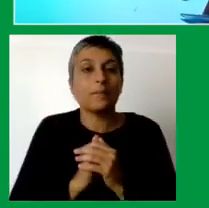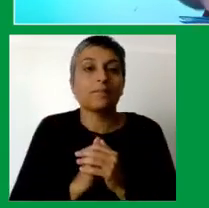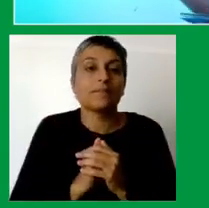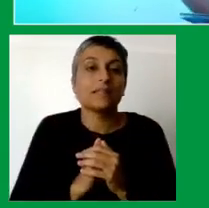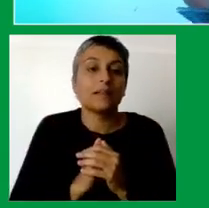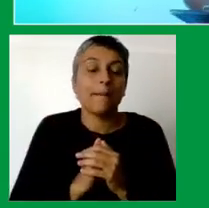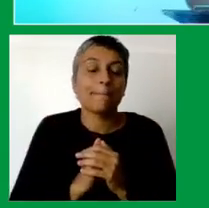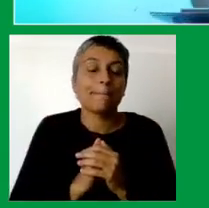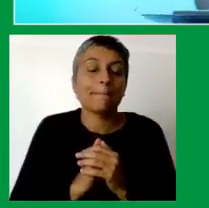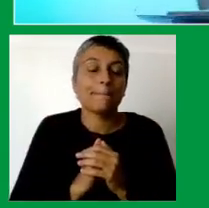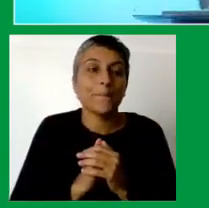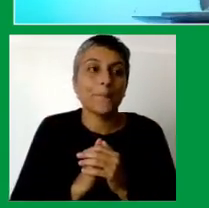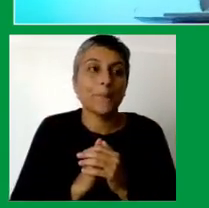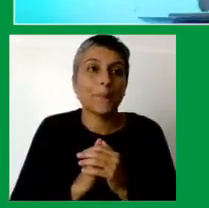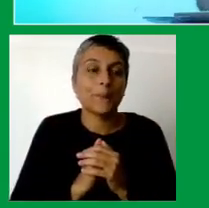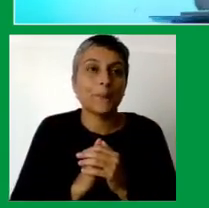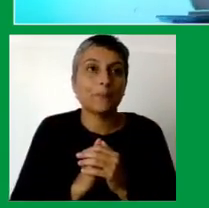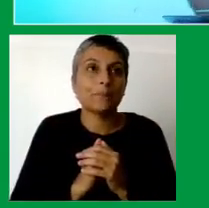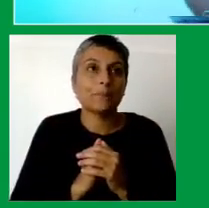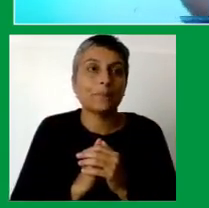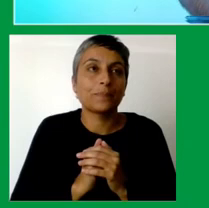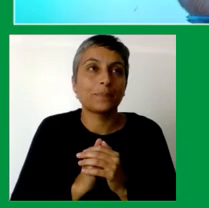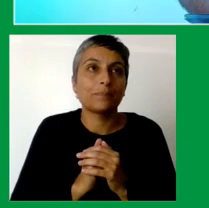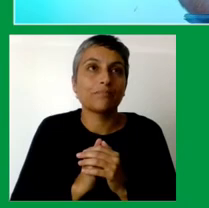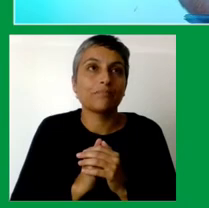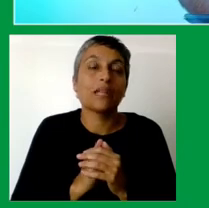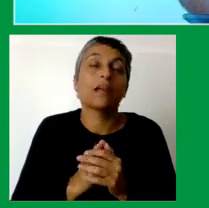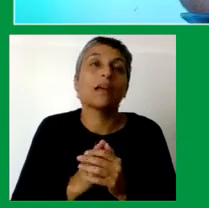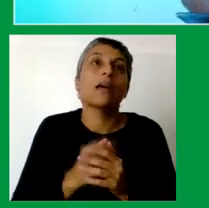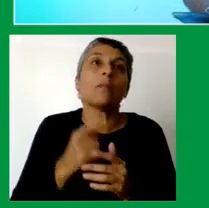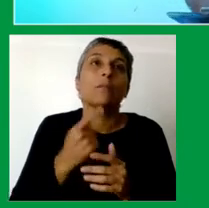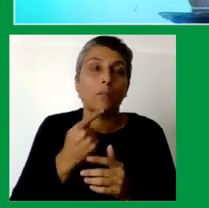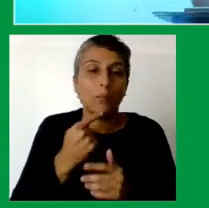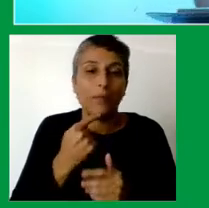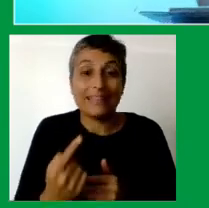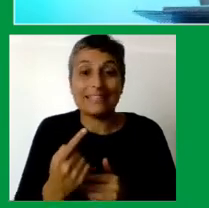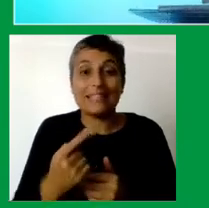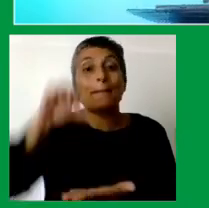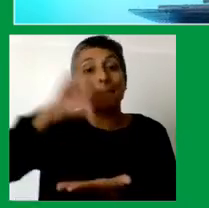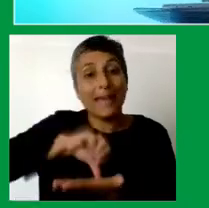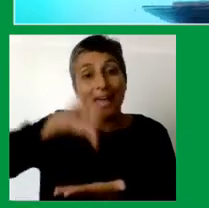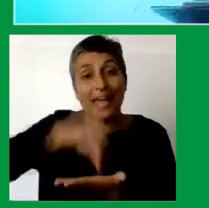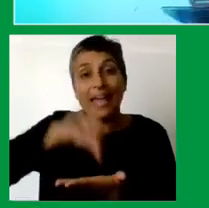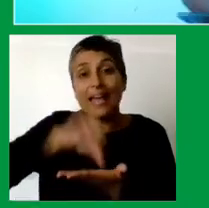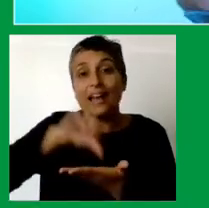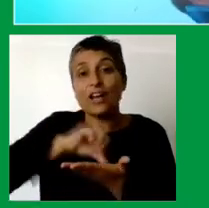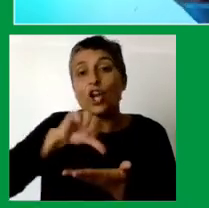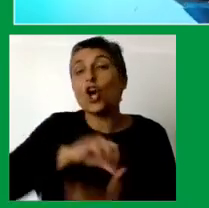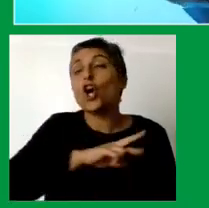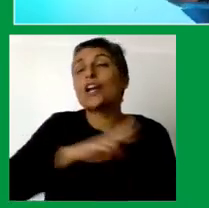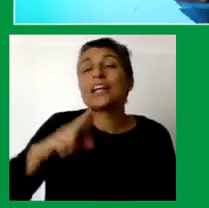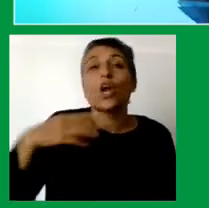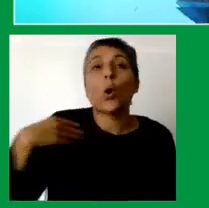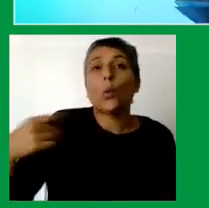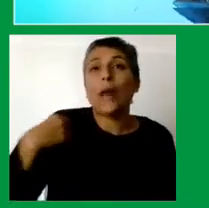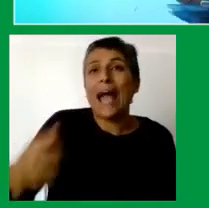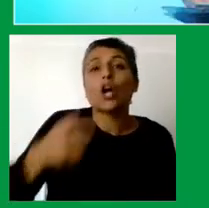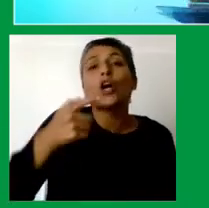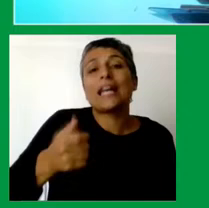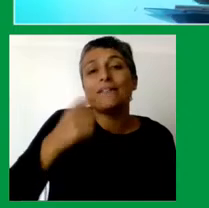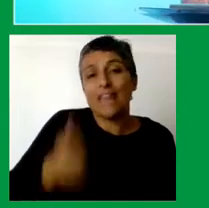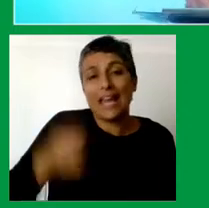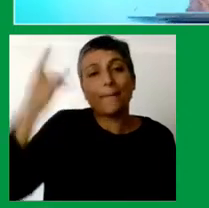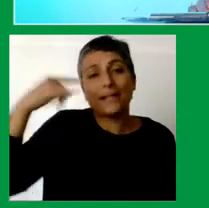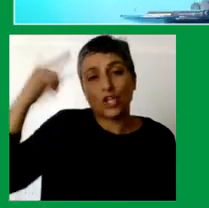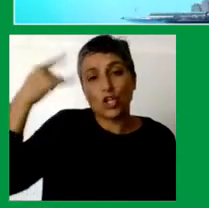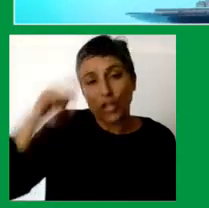dejar de nombrarlos. Desde Melo, Río Branco, Rivera, Paso de los Toros, Colonia Nicolich, Salto, Paysandú, Las Piedras,